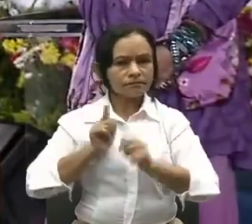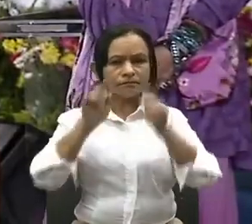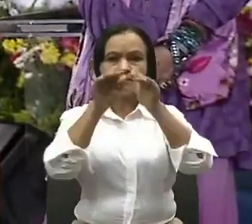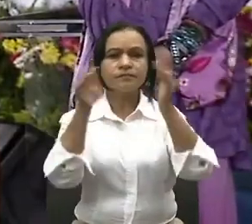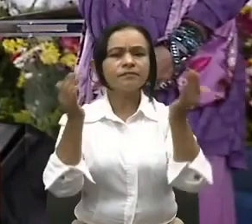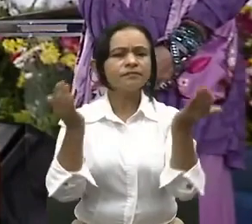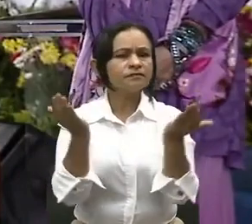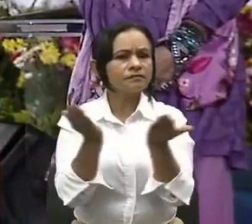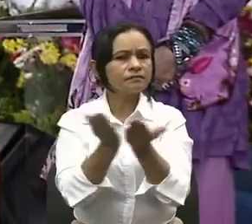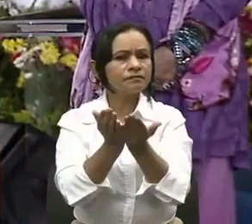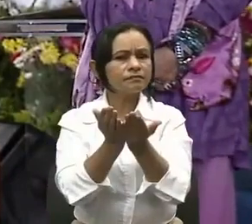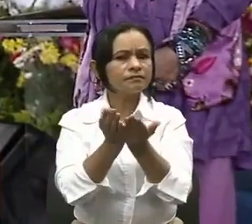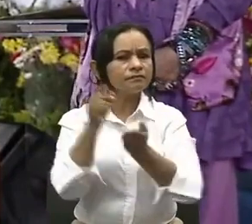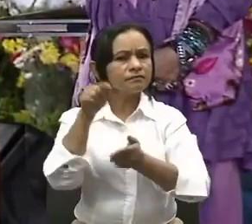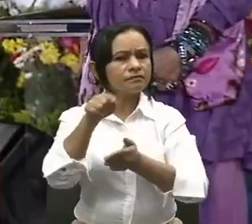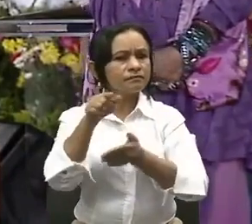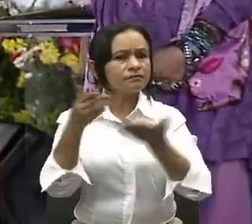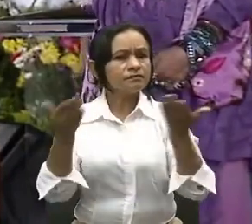humanidad,